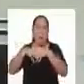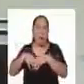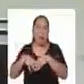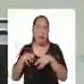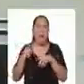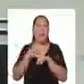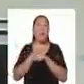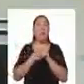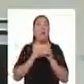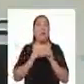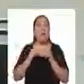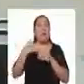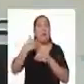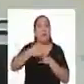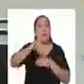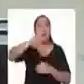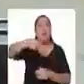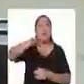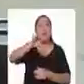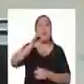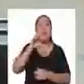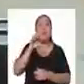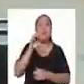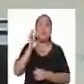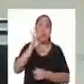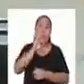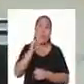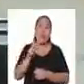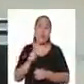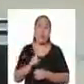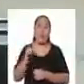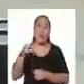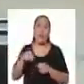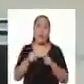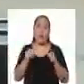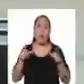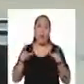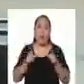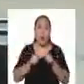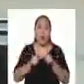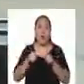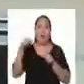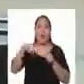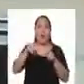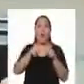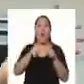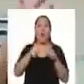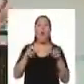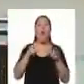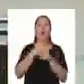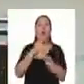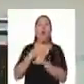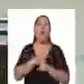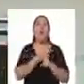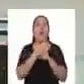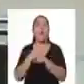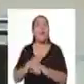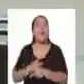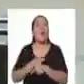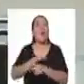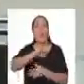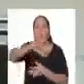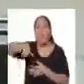En 1991, el Centro Histórico de Lima fue declarado Patrimonio de la Humanidad y se dispuso el retiro de